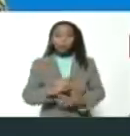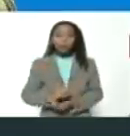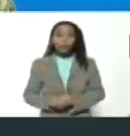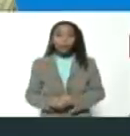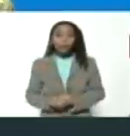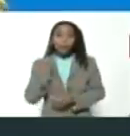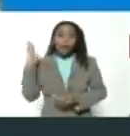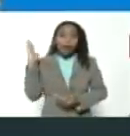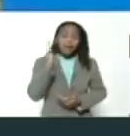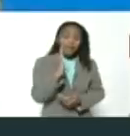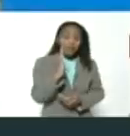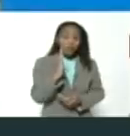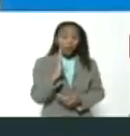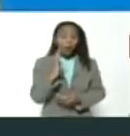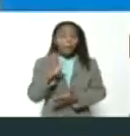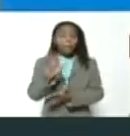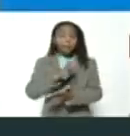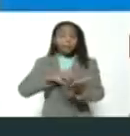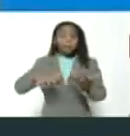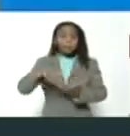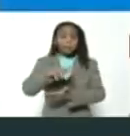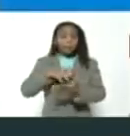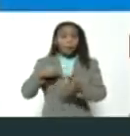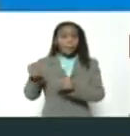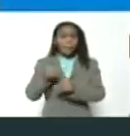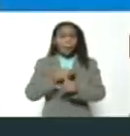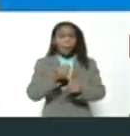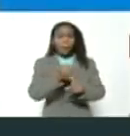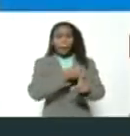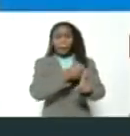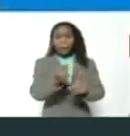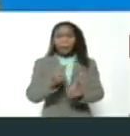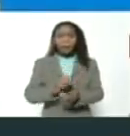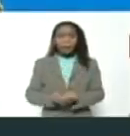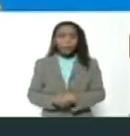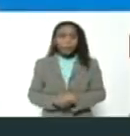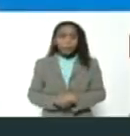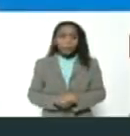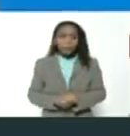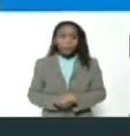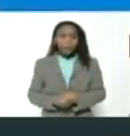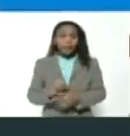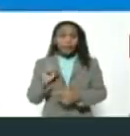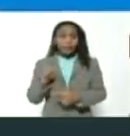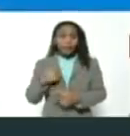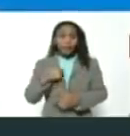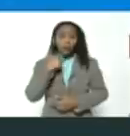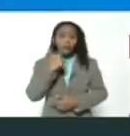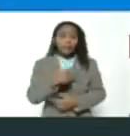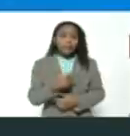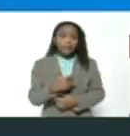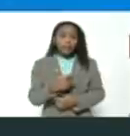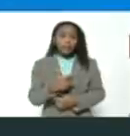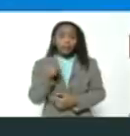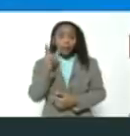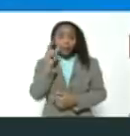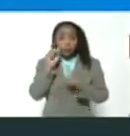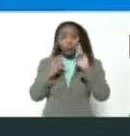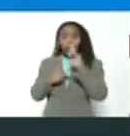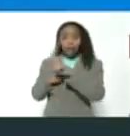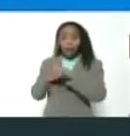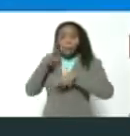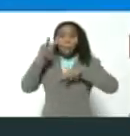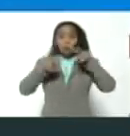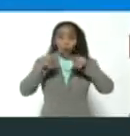Luego vino la masacre. La masacre fue, es lo que yo le decía a Fraso ahora cuando veíamos su